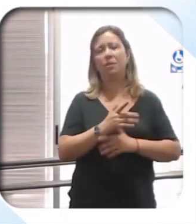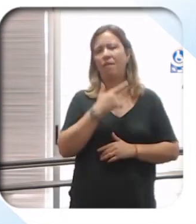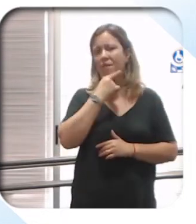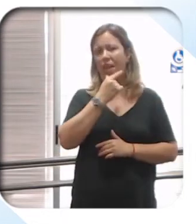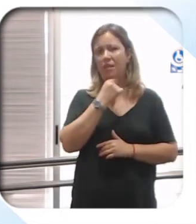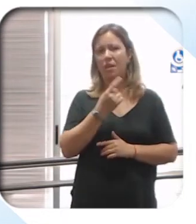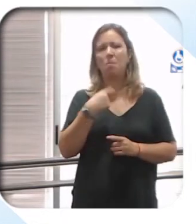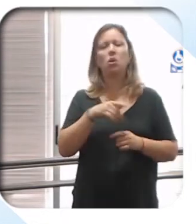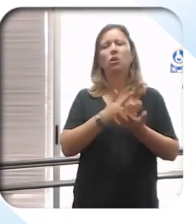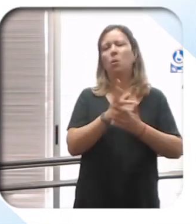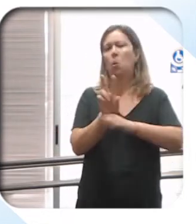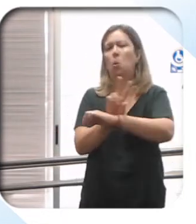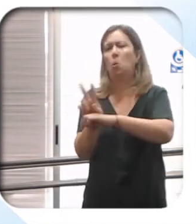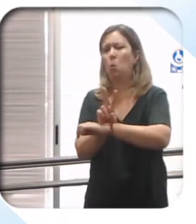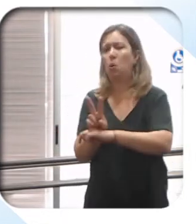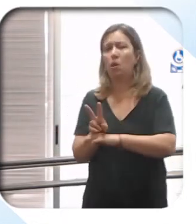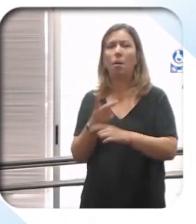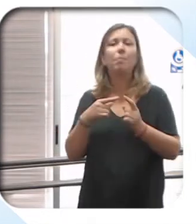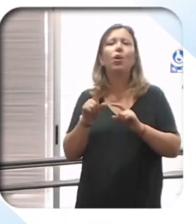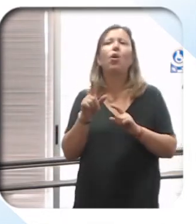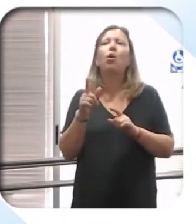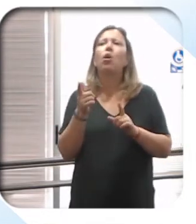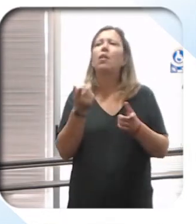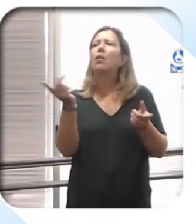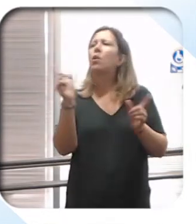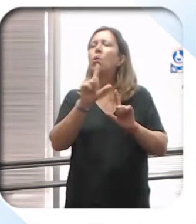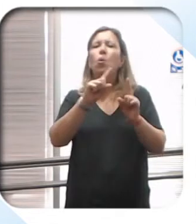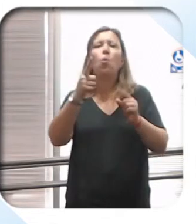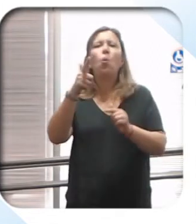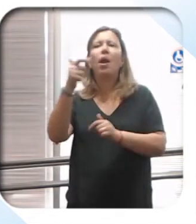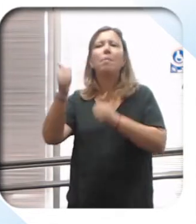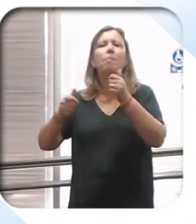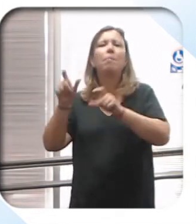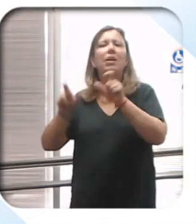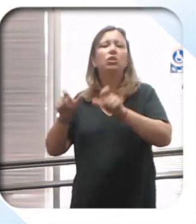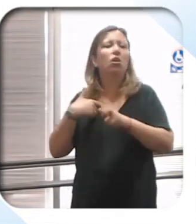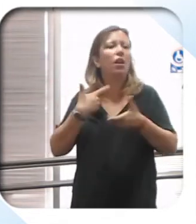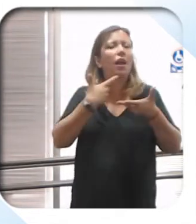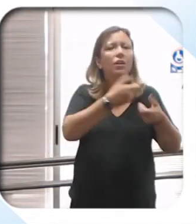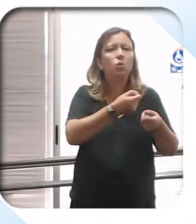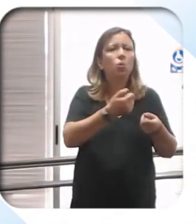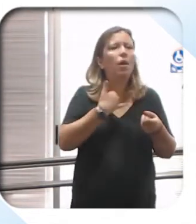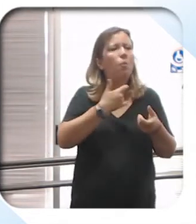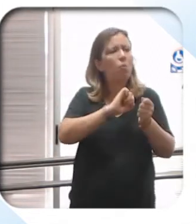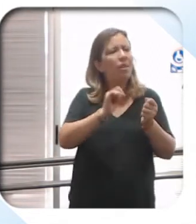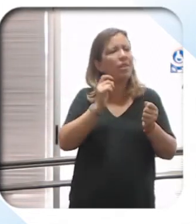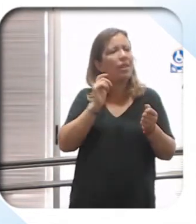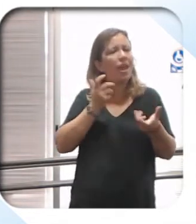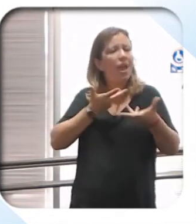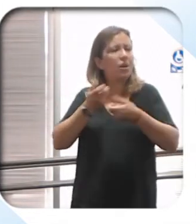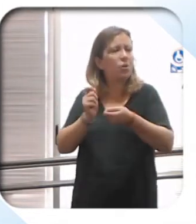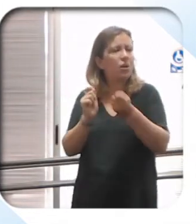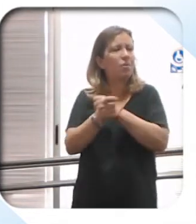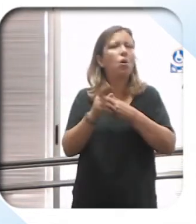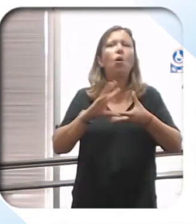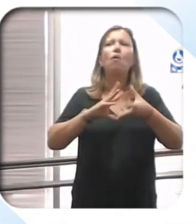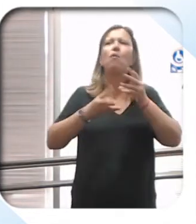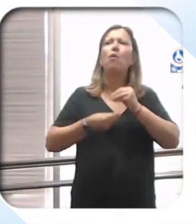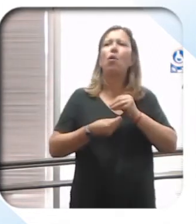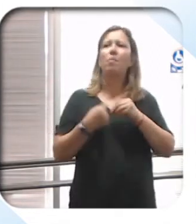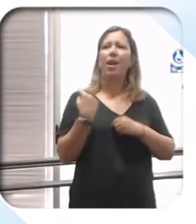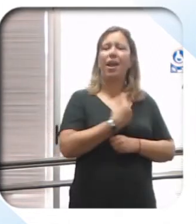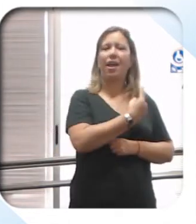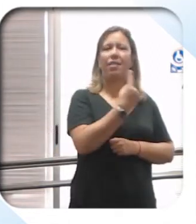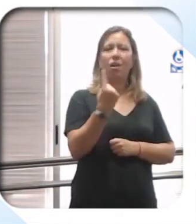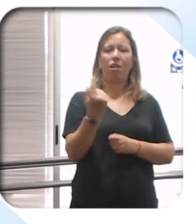de la sobreprotección, pero tampoco les damos herramientas para que no cambien, que rompan ese modelo. Repetimos modelos